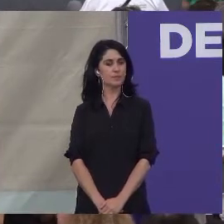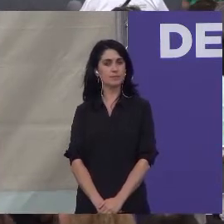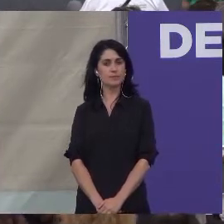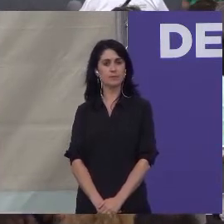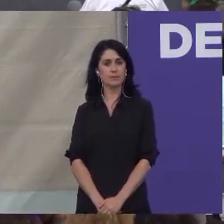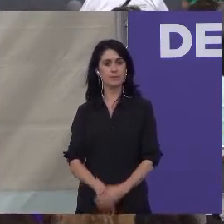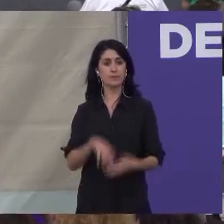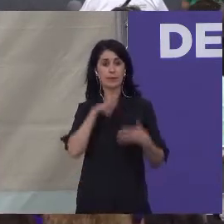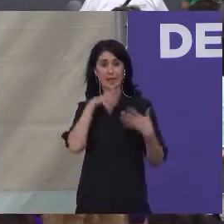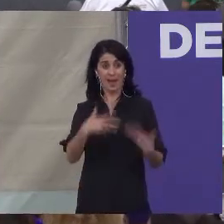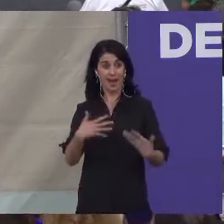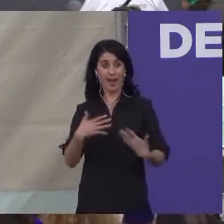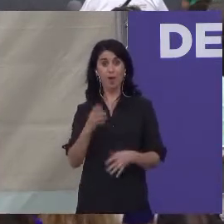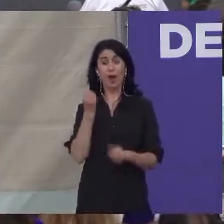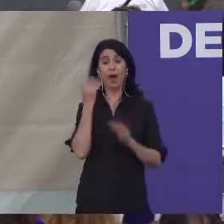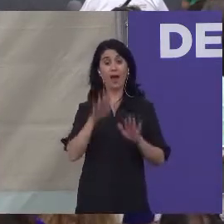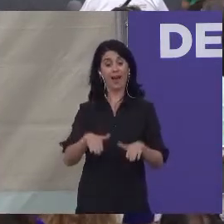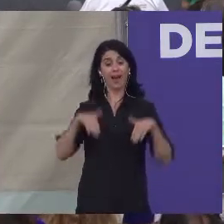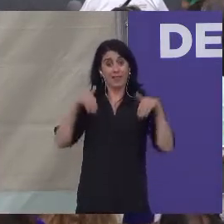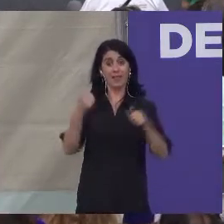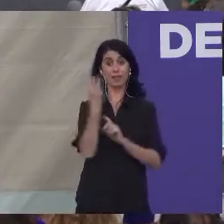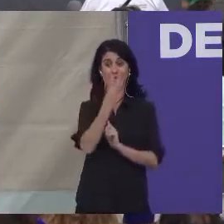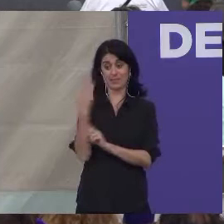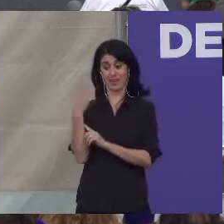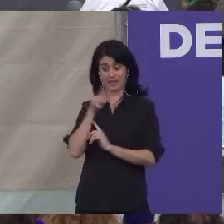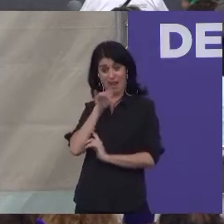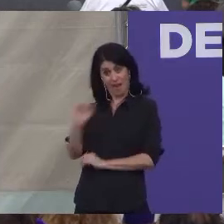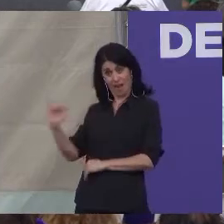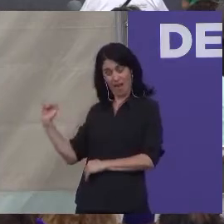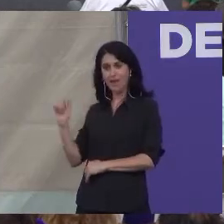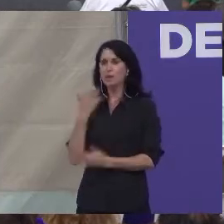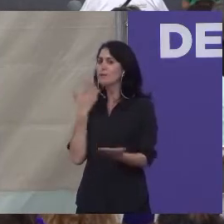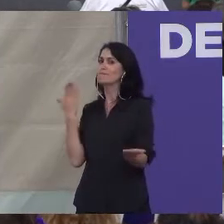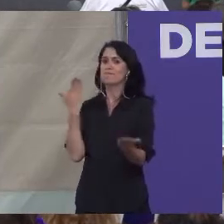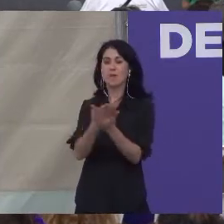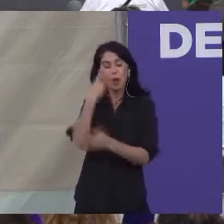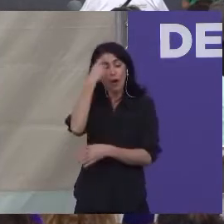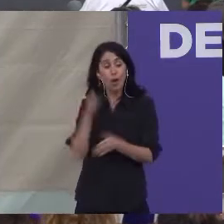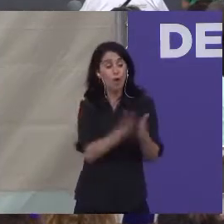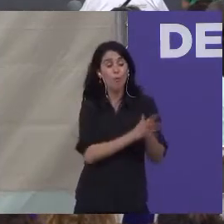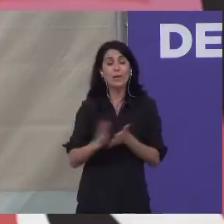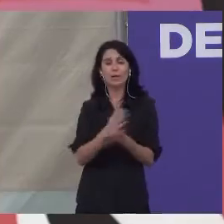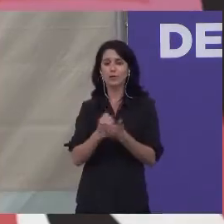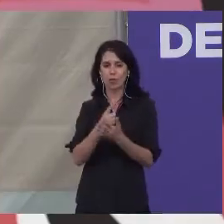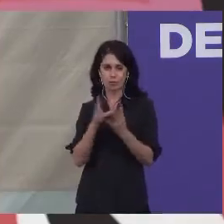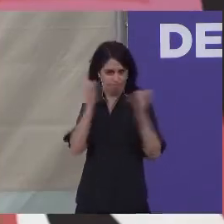Aprovechando que están aquí las 3 candidaturas, hago un reclamo y creo que todos mis compañeros estarán de acuerdo en